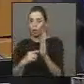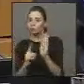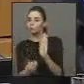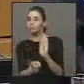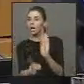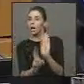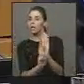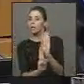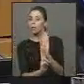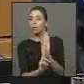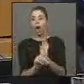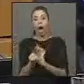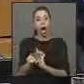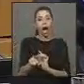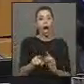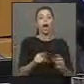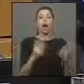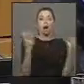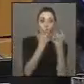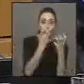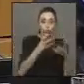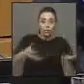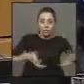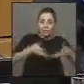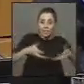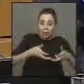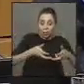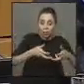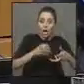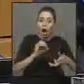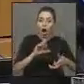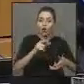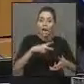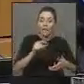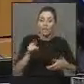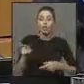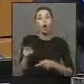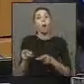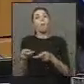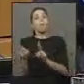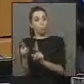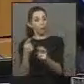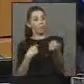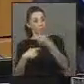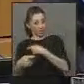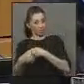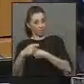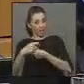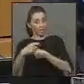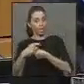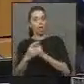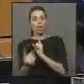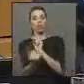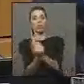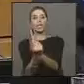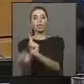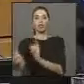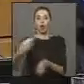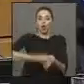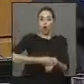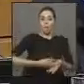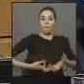restringe que la venta de los productos solamente la deben hacer directamente los agricultores a los